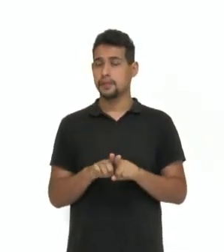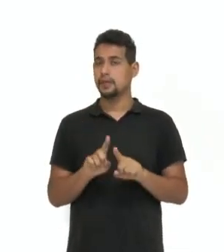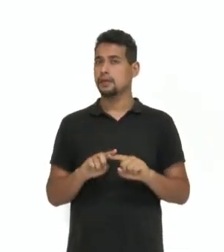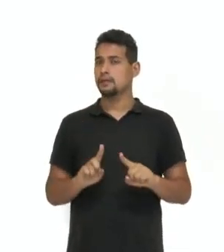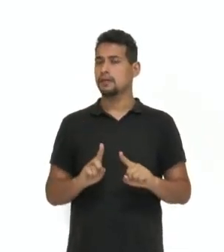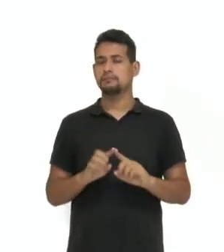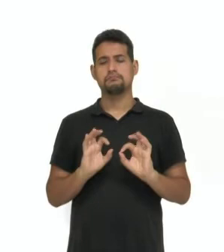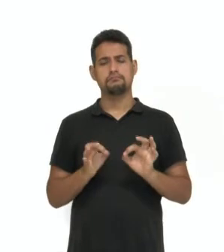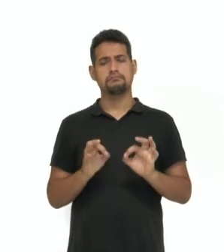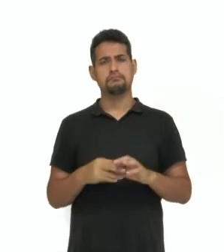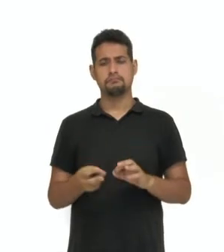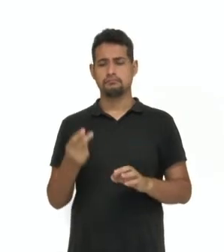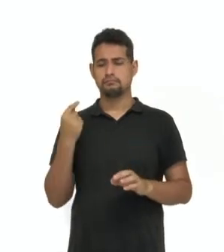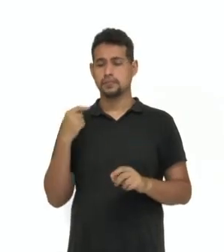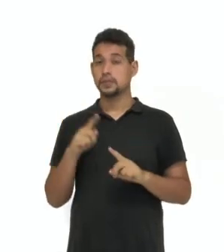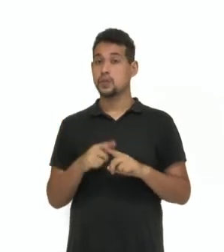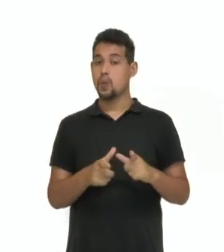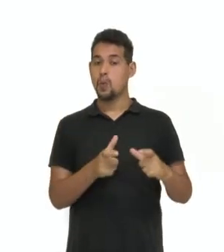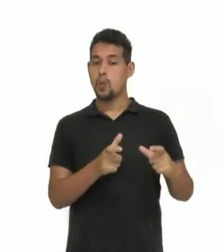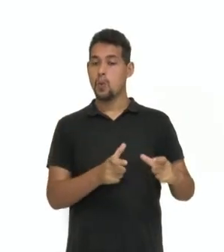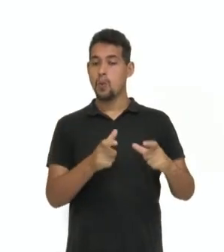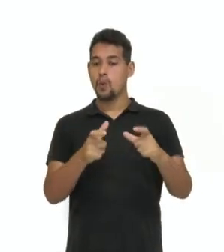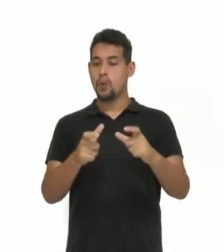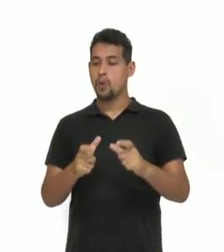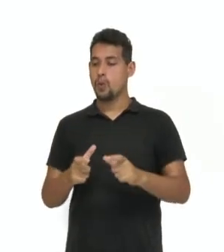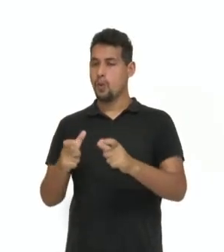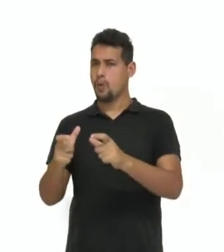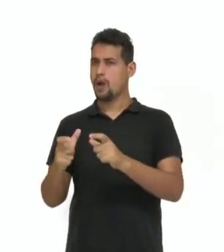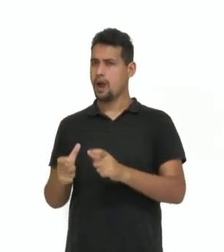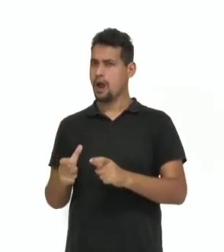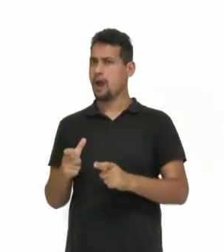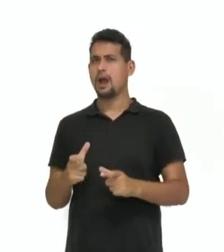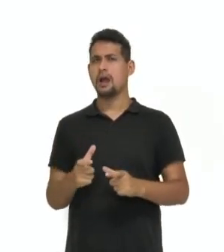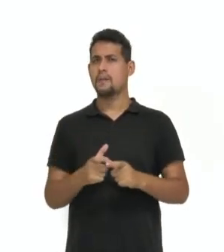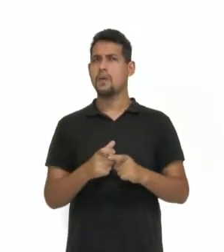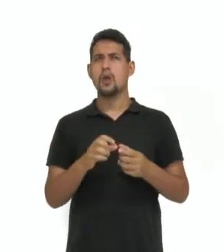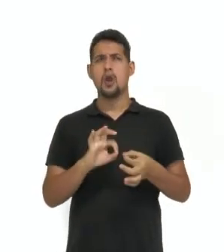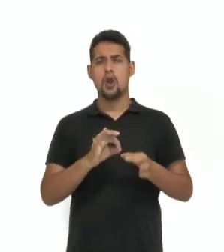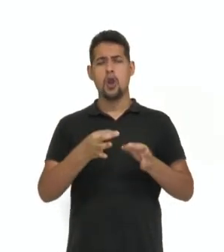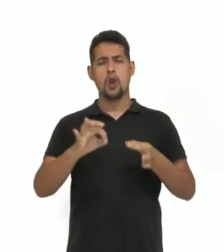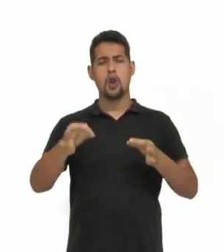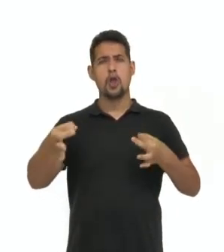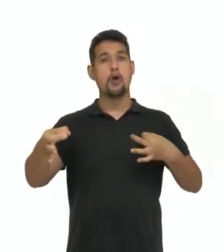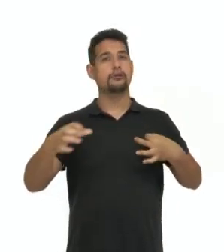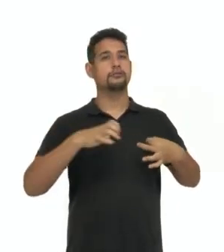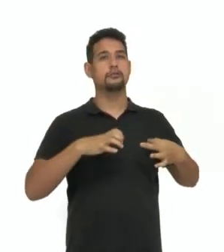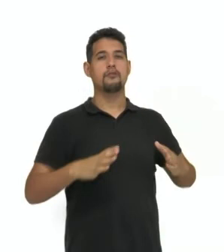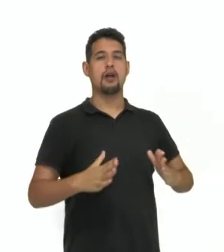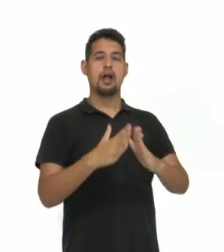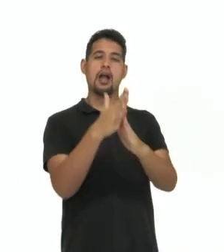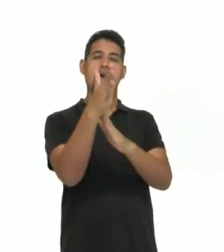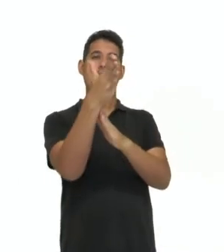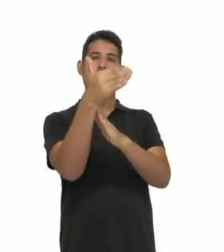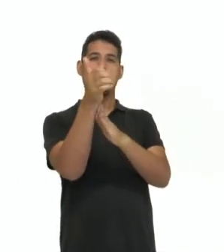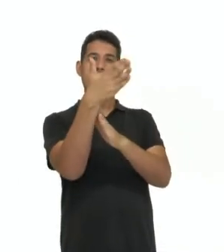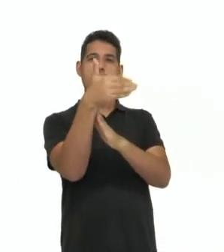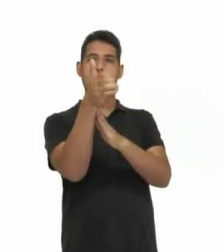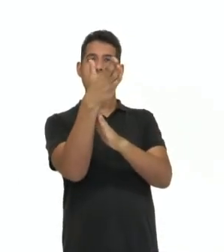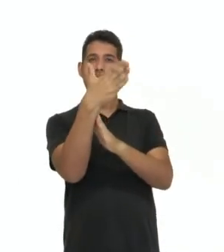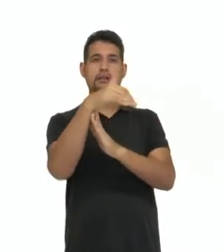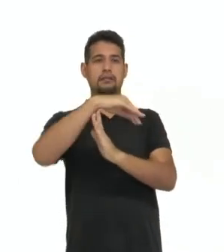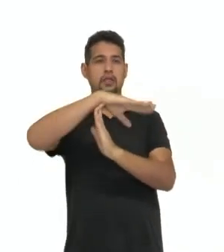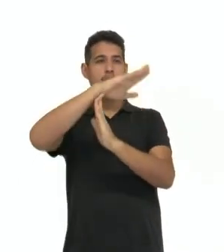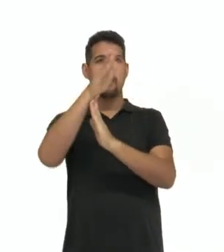Hace tiempo, en un lugar muy lejano, había um castillo que tinha torres de